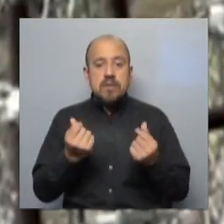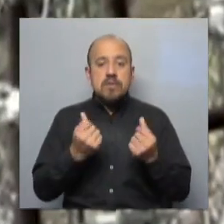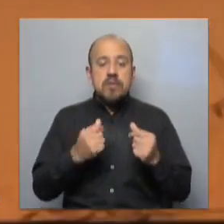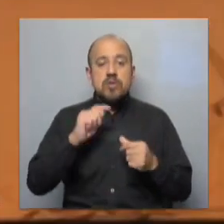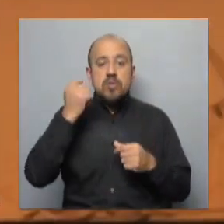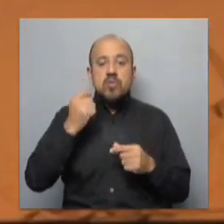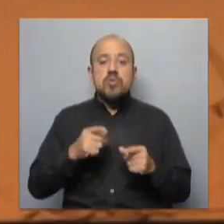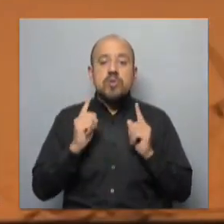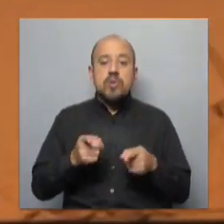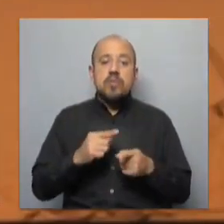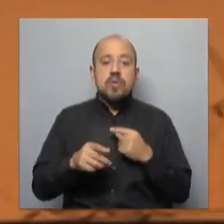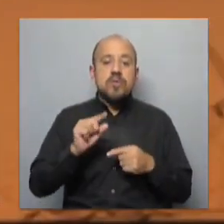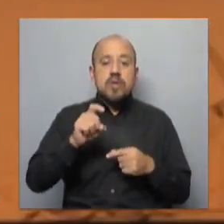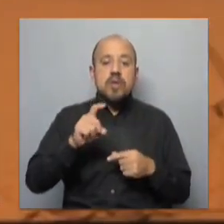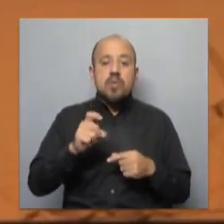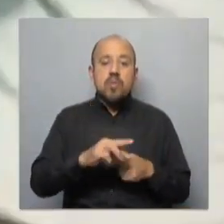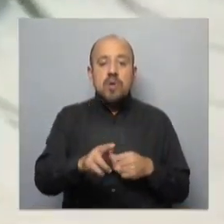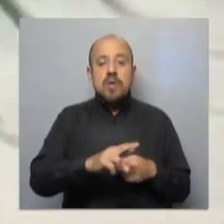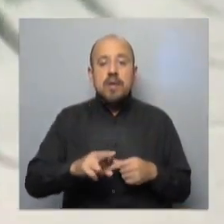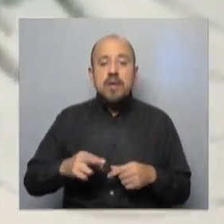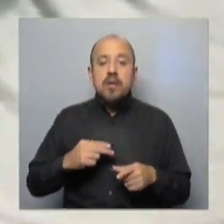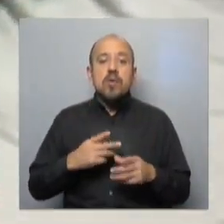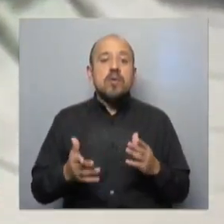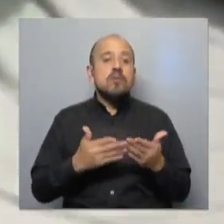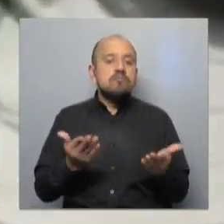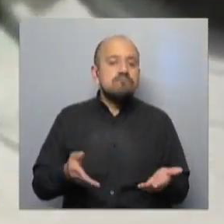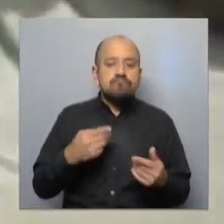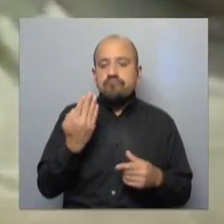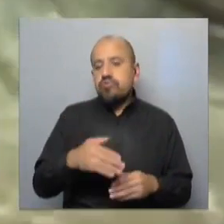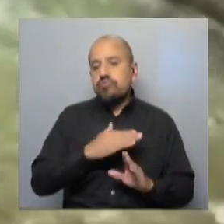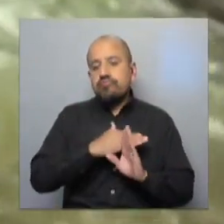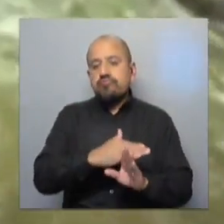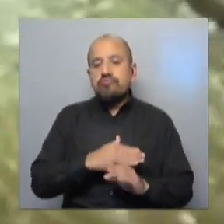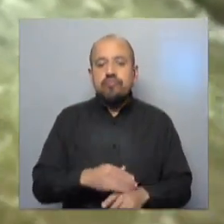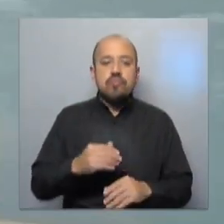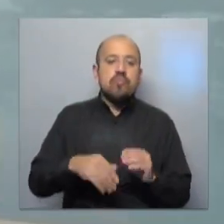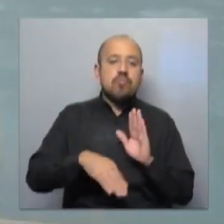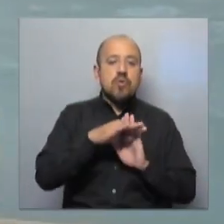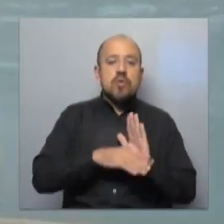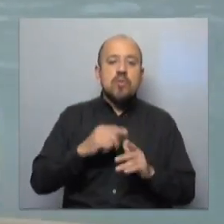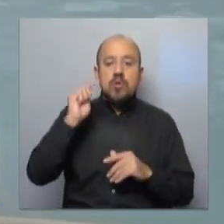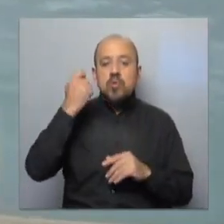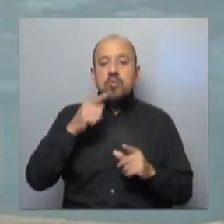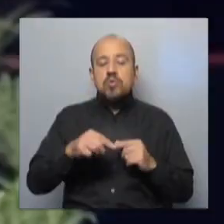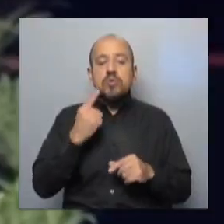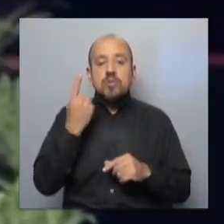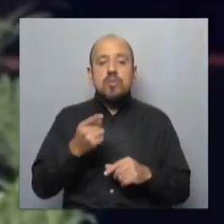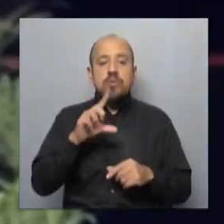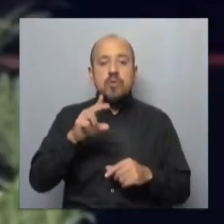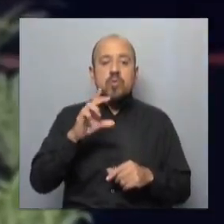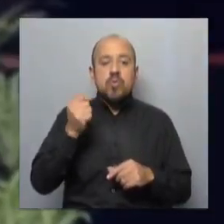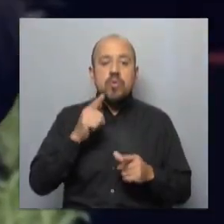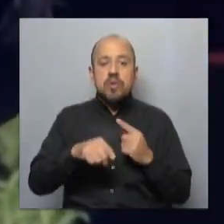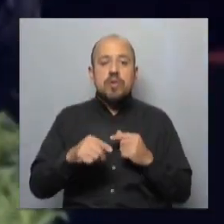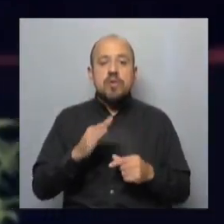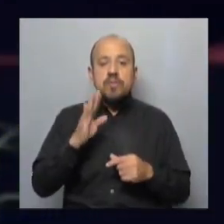sino también del agua de los ríos brasileños y que nunca más habrá un programa como luz para todos creado durante la primera presidencia del líder